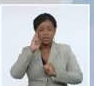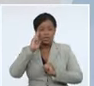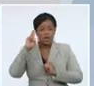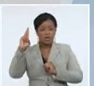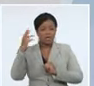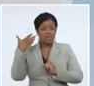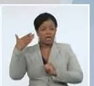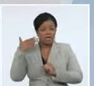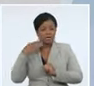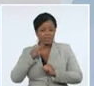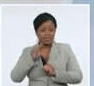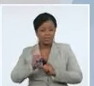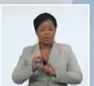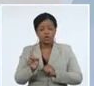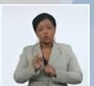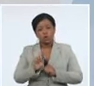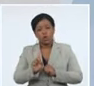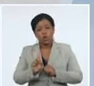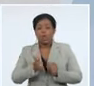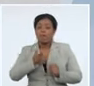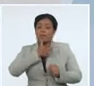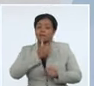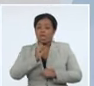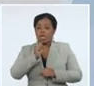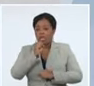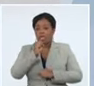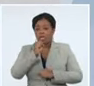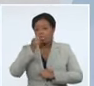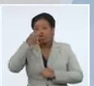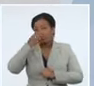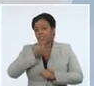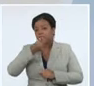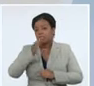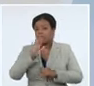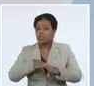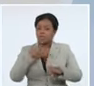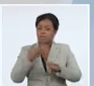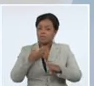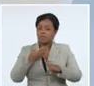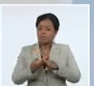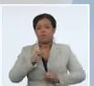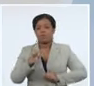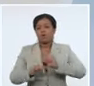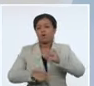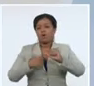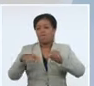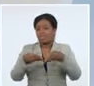no, es la tos, es el catarro, pero después se fueron incluyendo otras